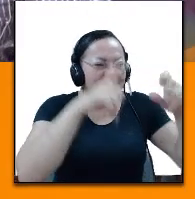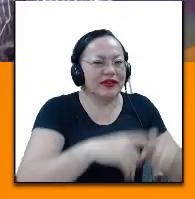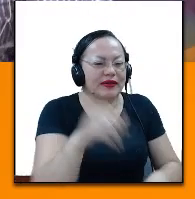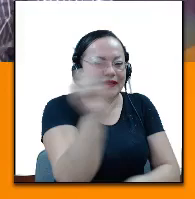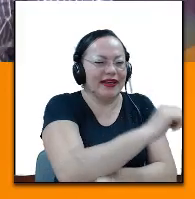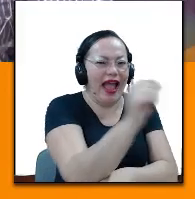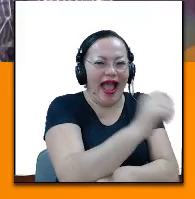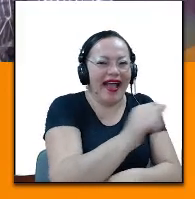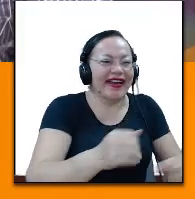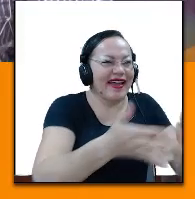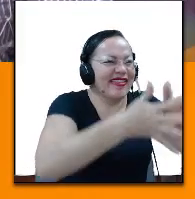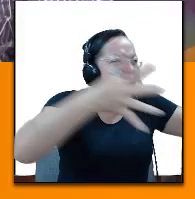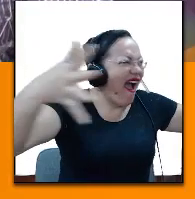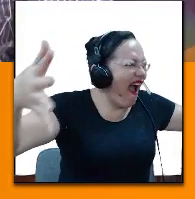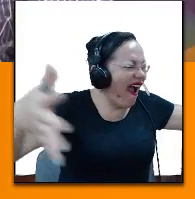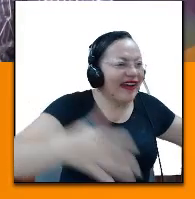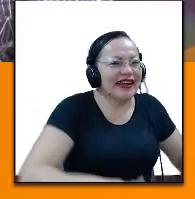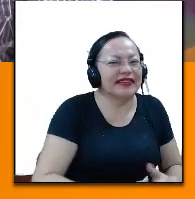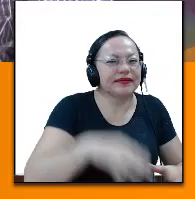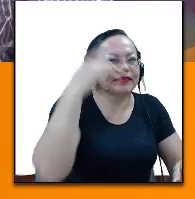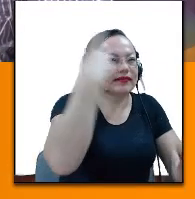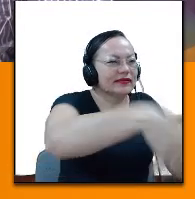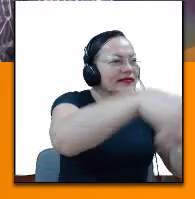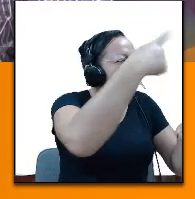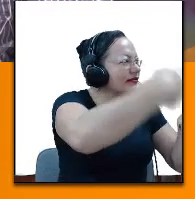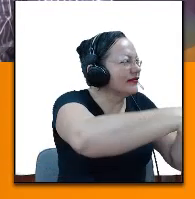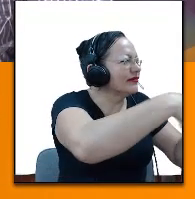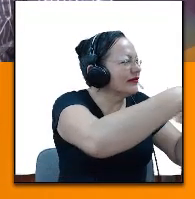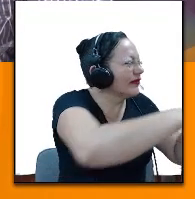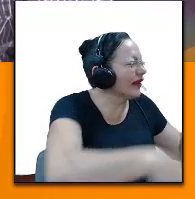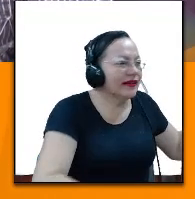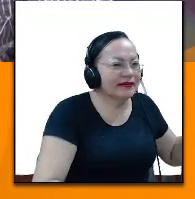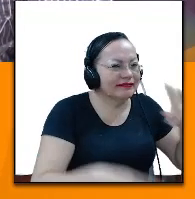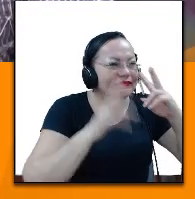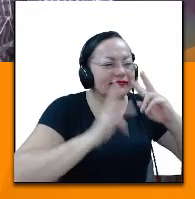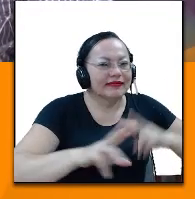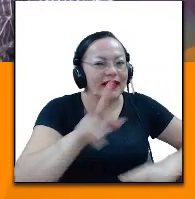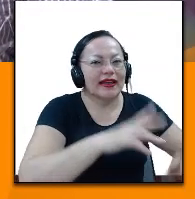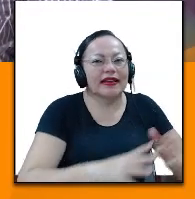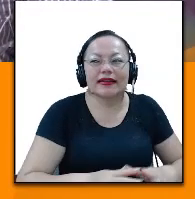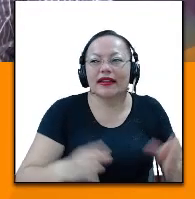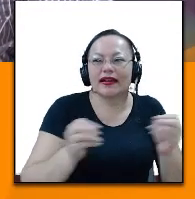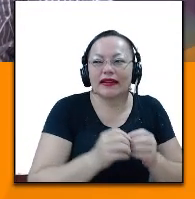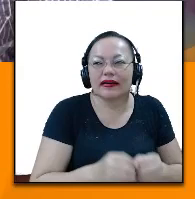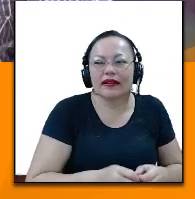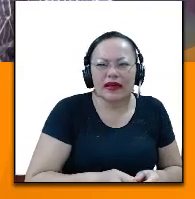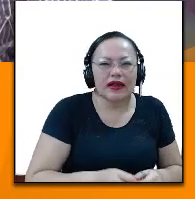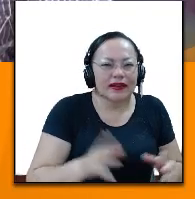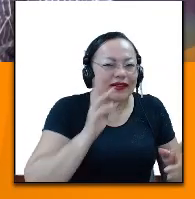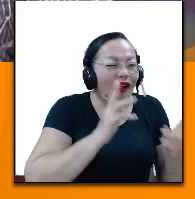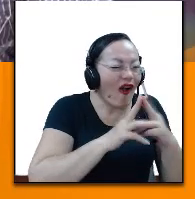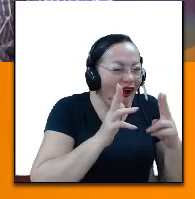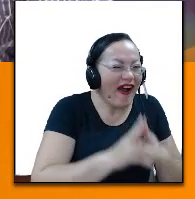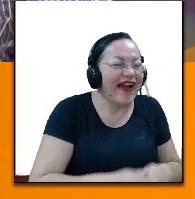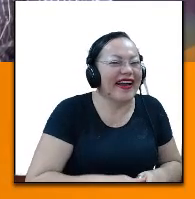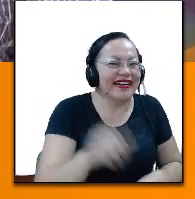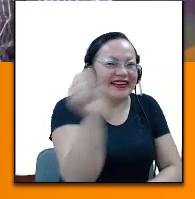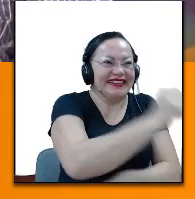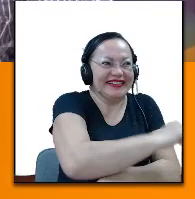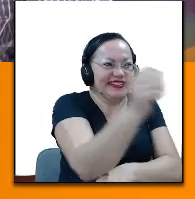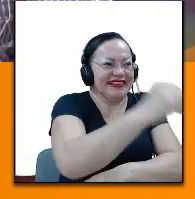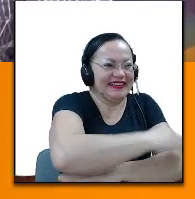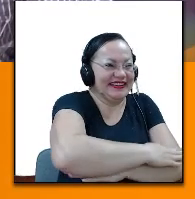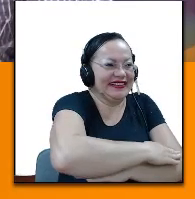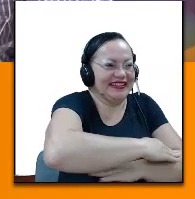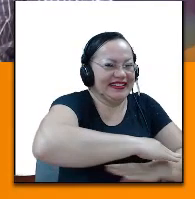han recorrido diferentes barrios llevando conciertos. Se montan en una de las grúas, de estas grúas que